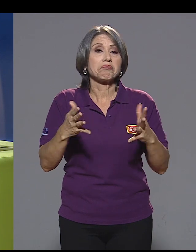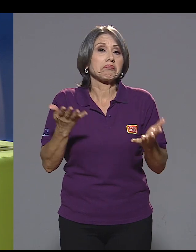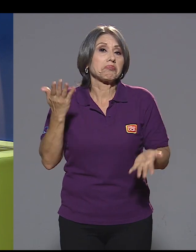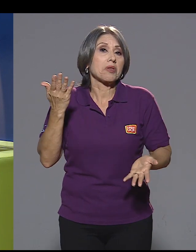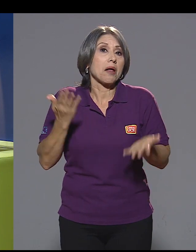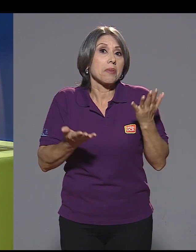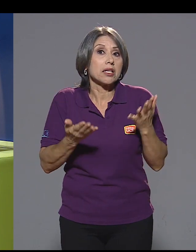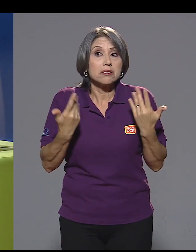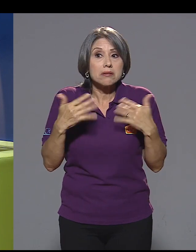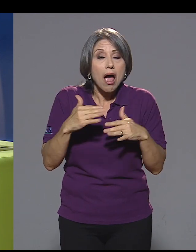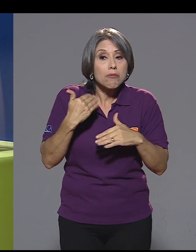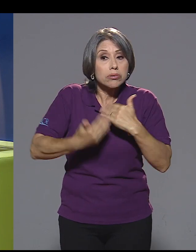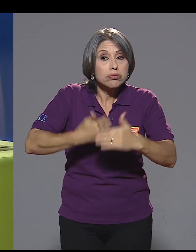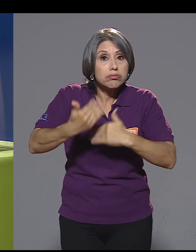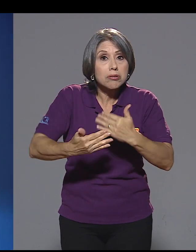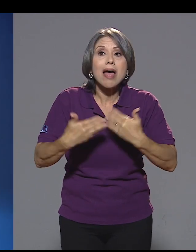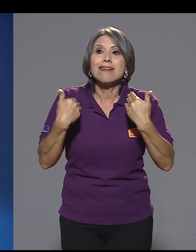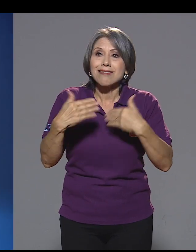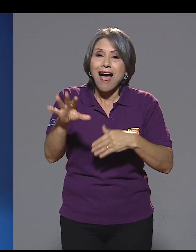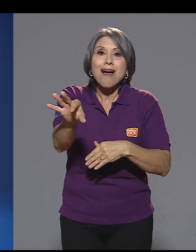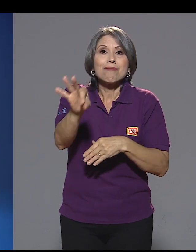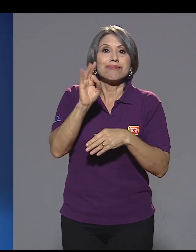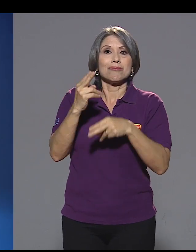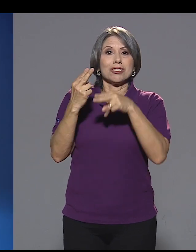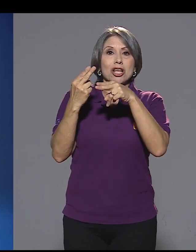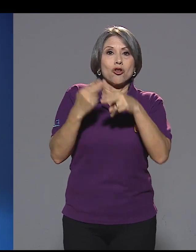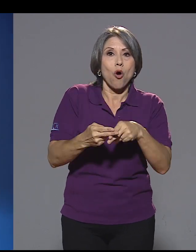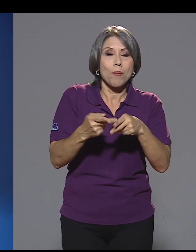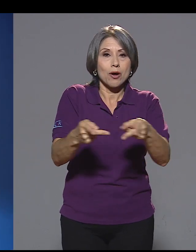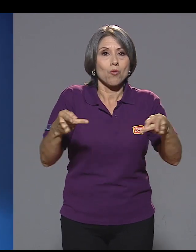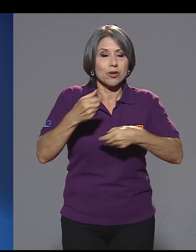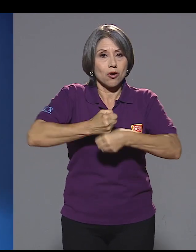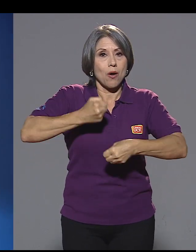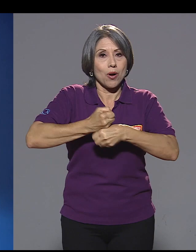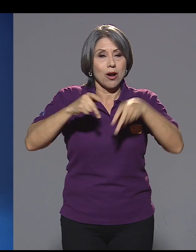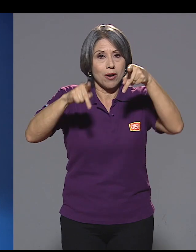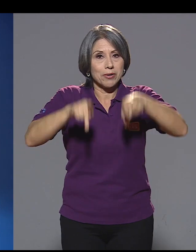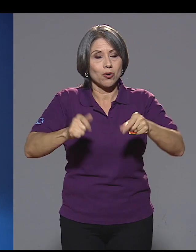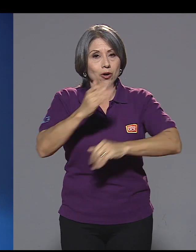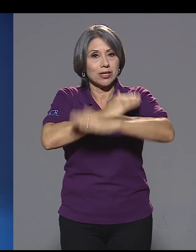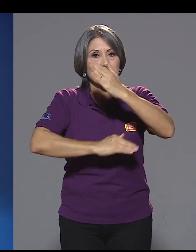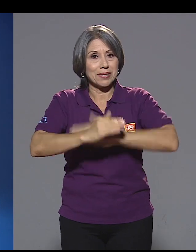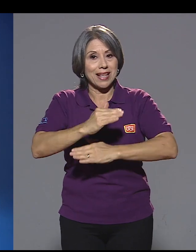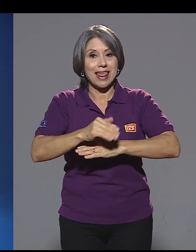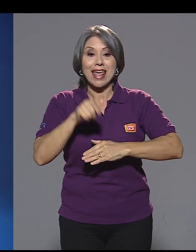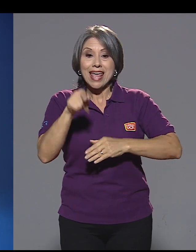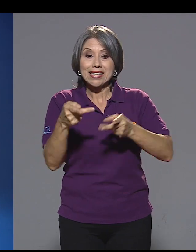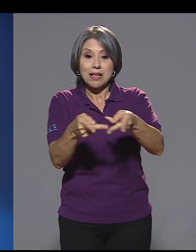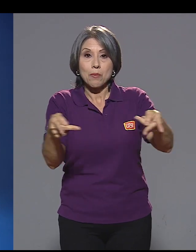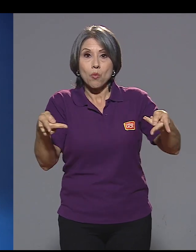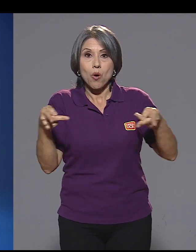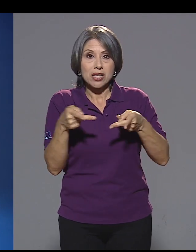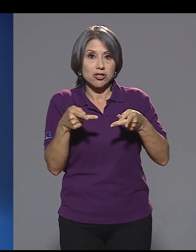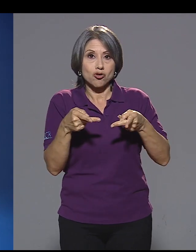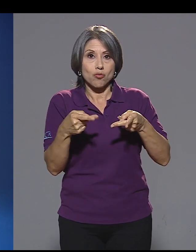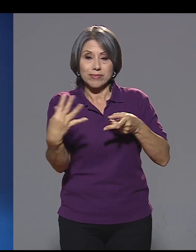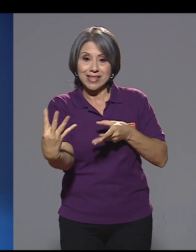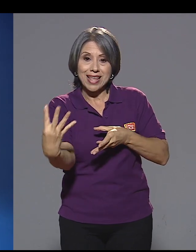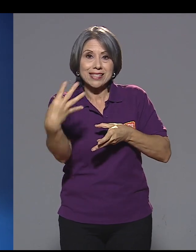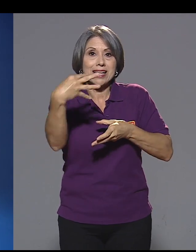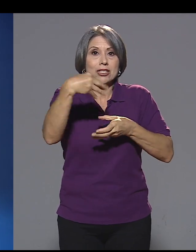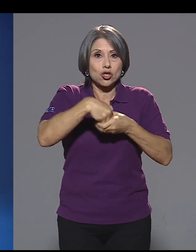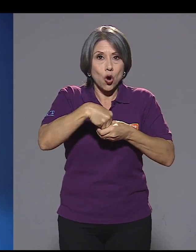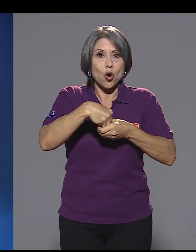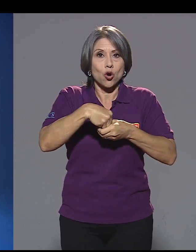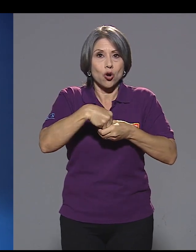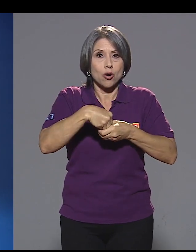nombramos eventualmente a una persona en un puesto, ese proceso de inserción normal en cualquier trabajo, el